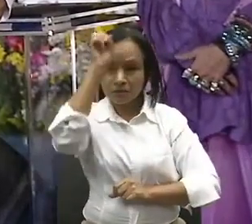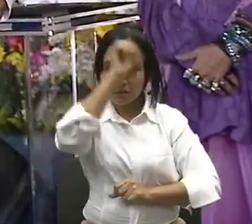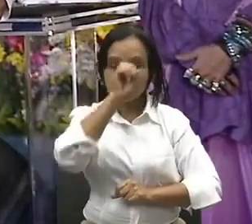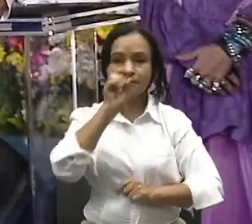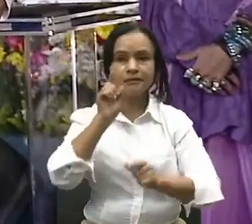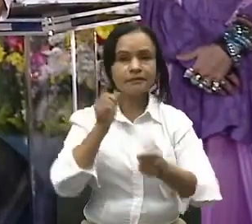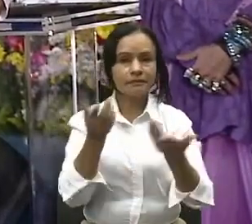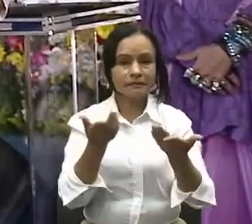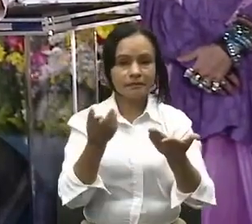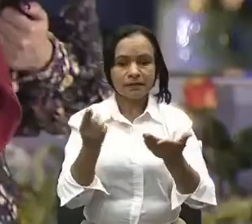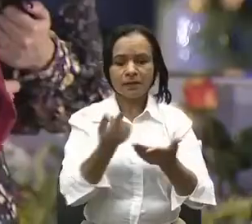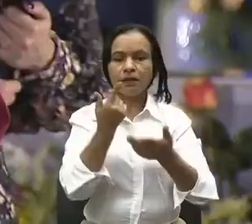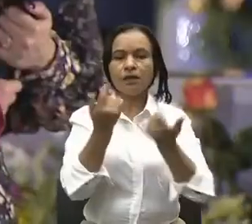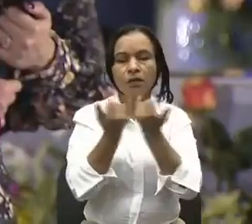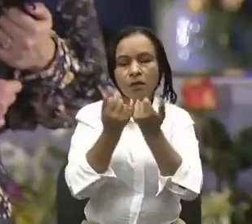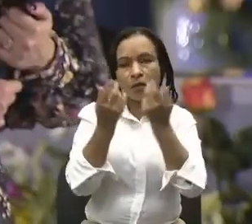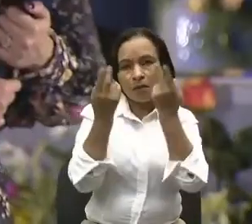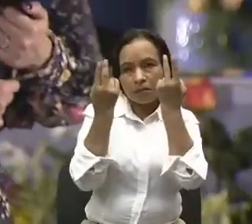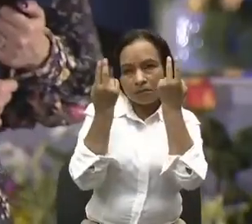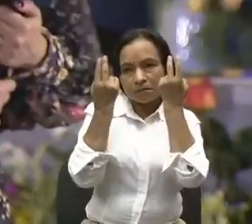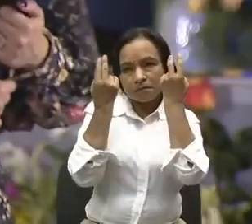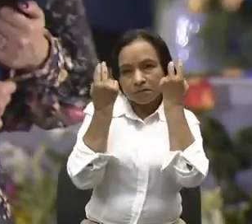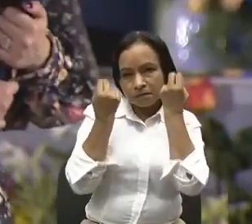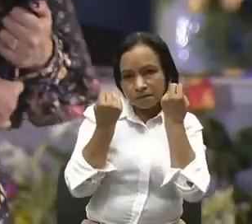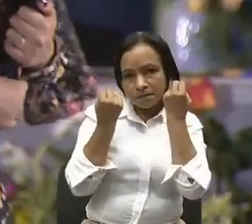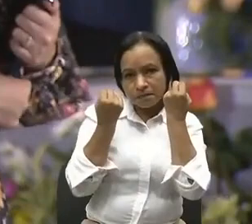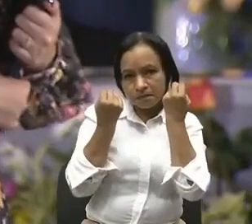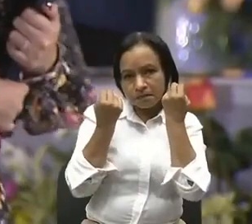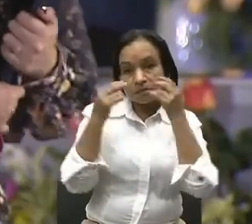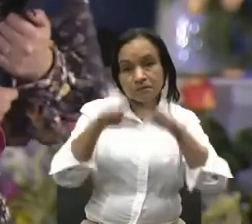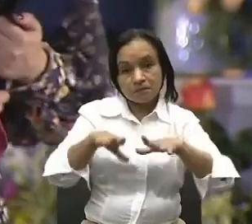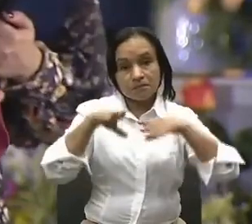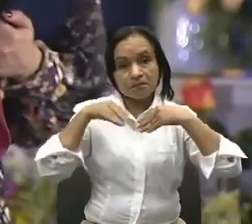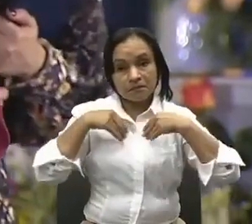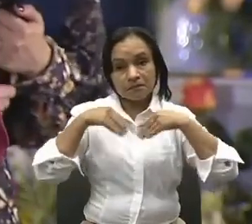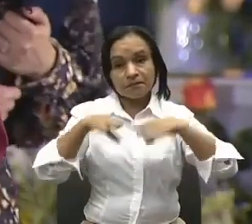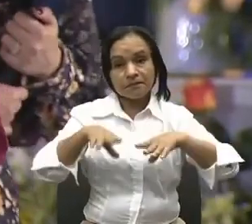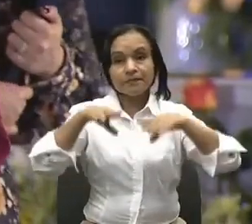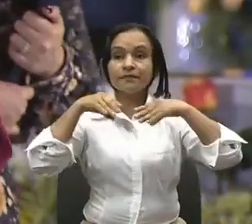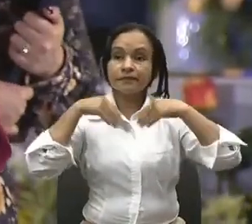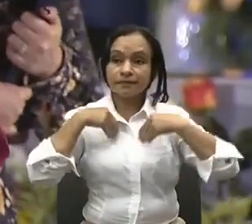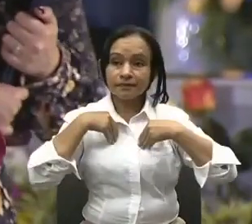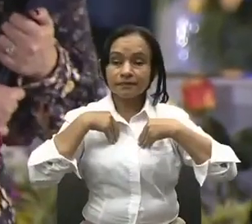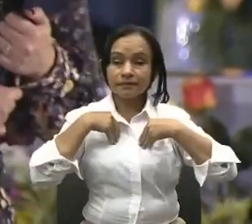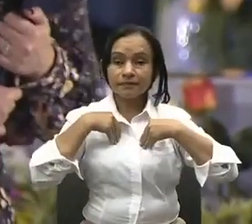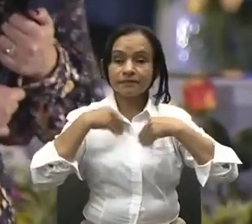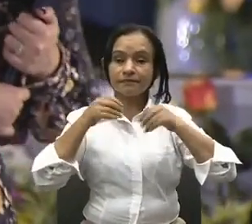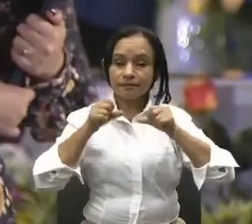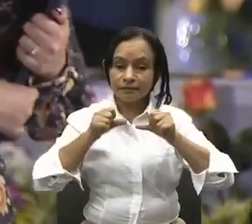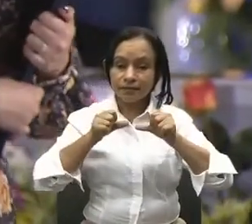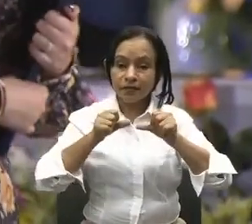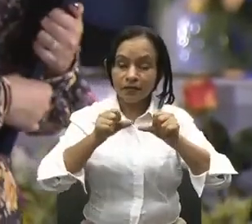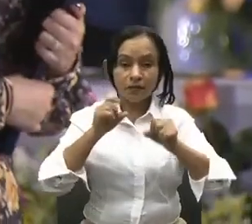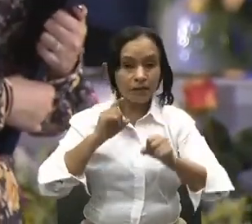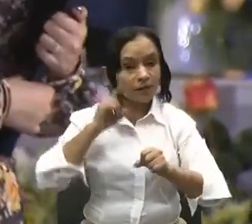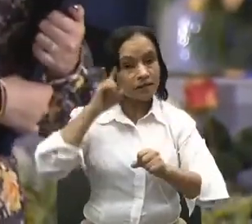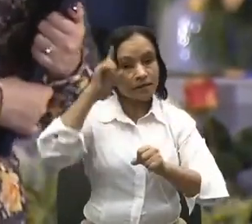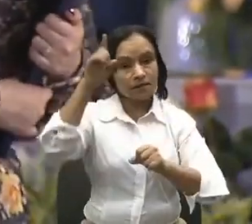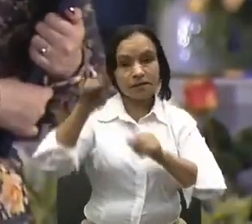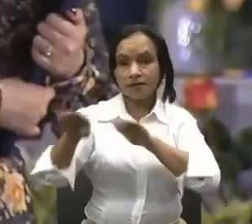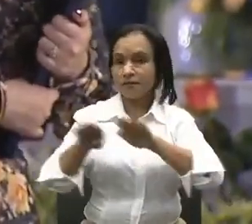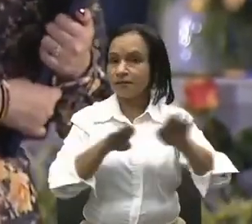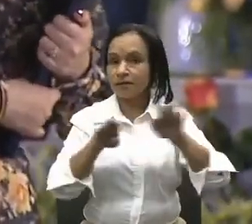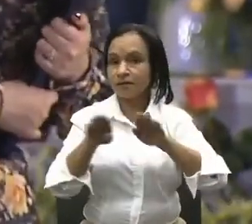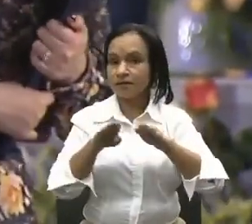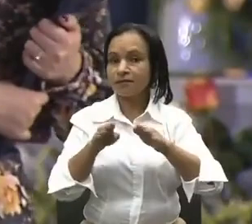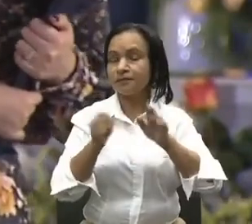encuentra totalmente sometida a condiciones que no le permiten avanzar más allá para poder